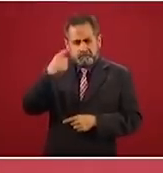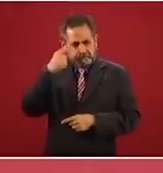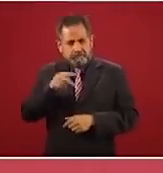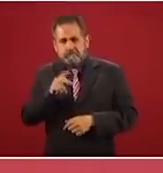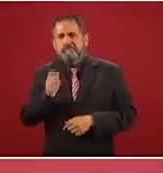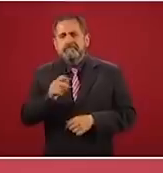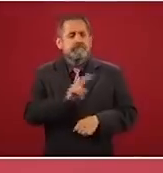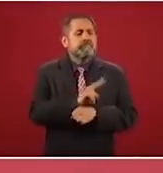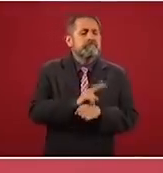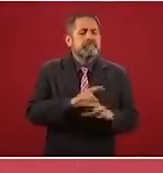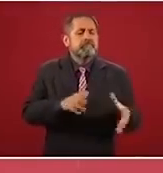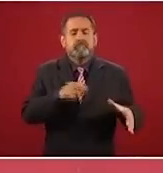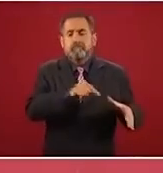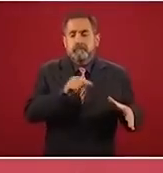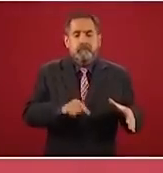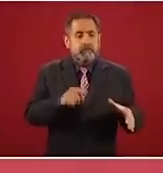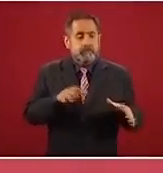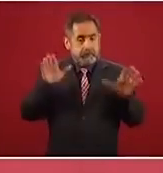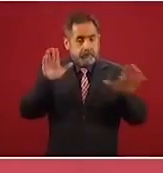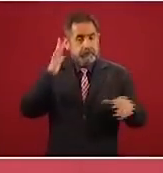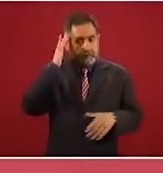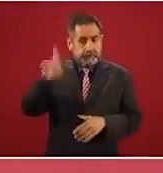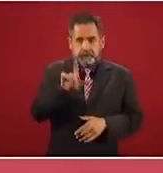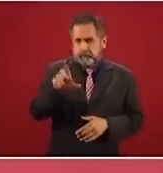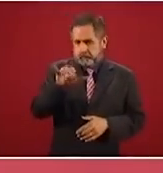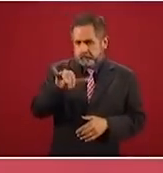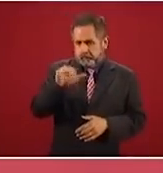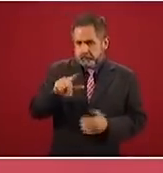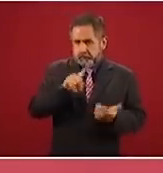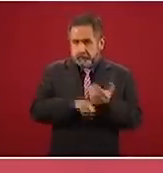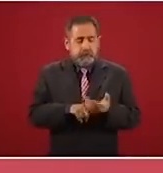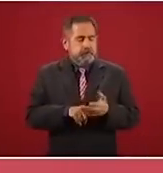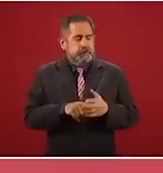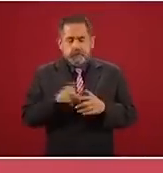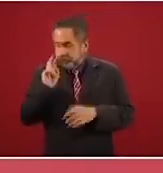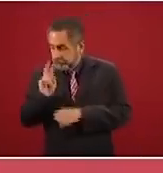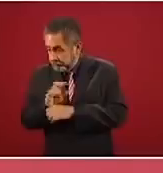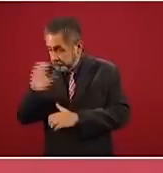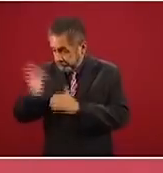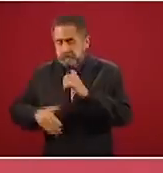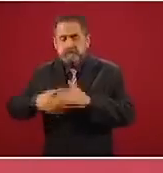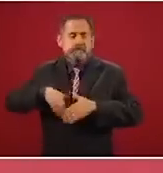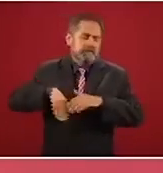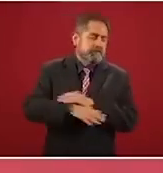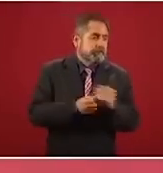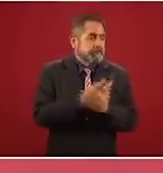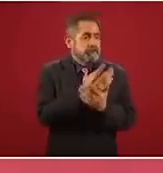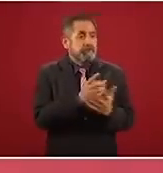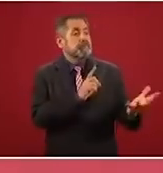supervisión en Santa Lucía, saliendo de la base aérea,